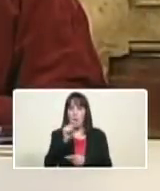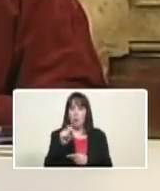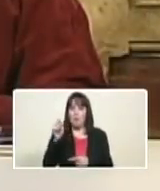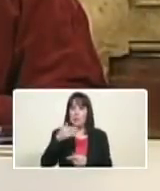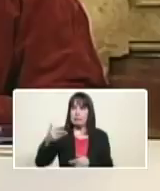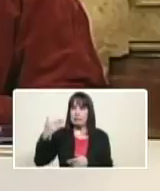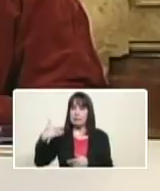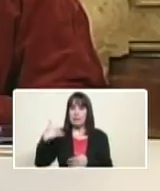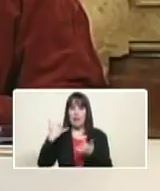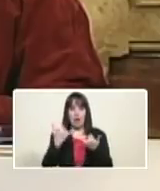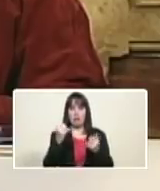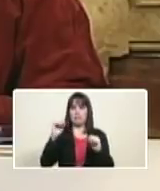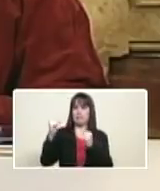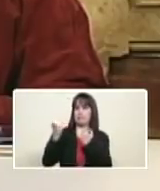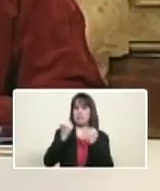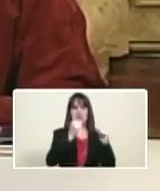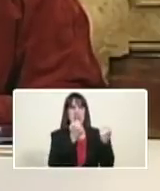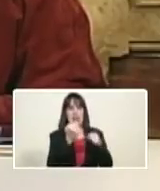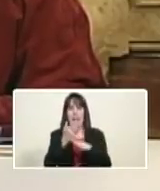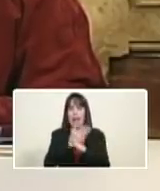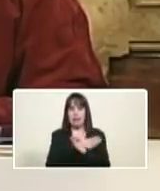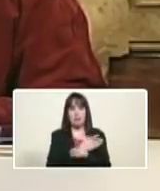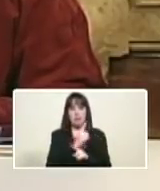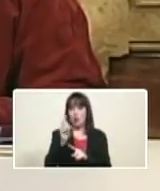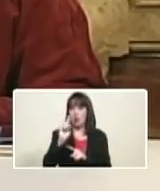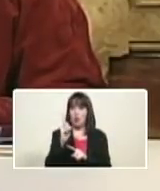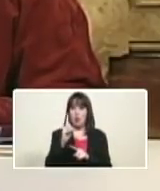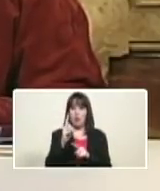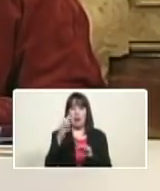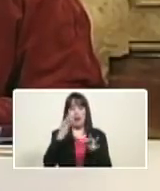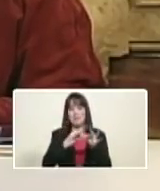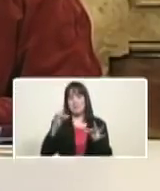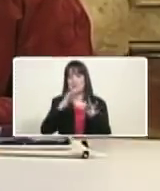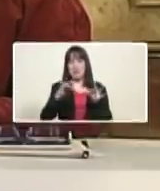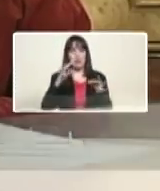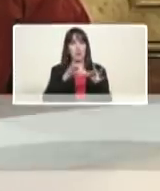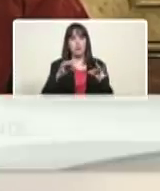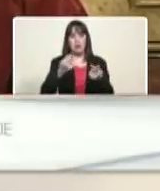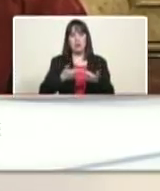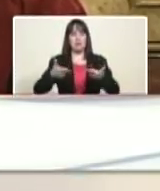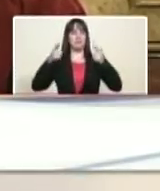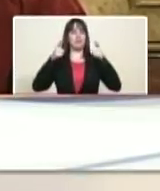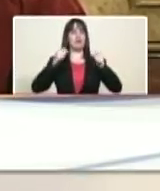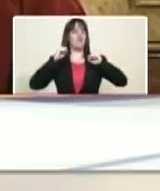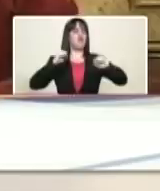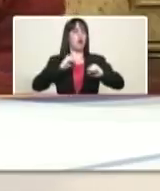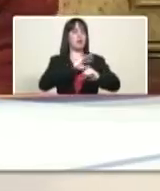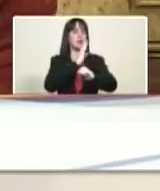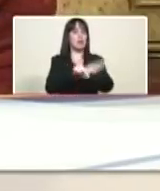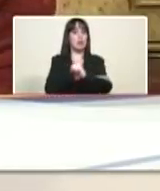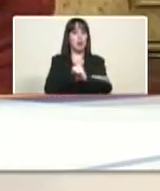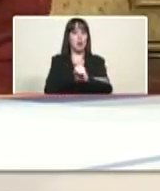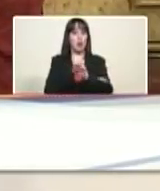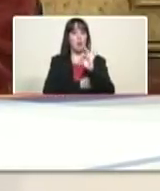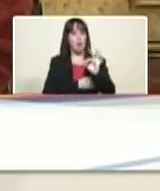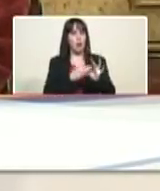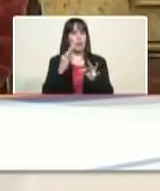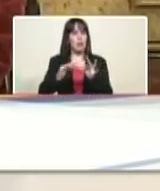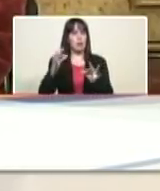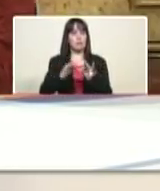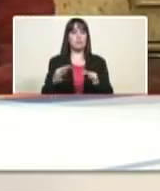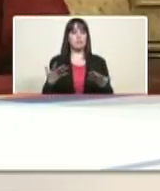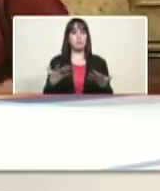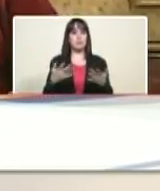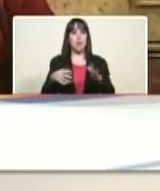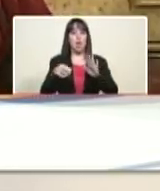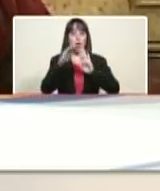La han tratado de bloquear, de perseguir, pero no. El Petro es imbloqueable. La octava línea, compañeros, es